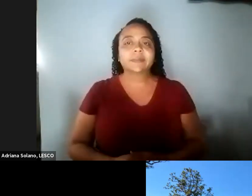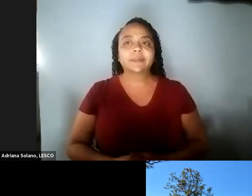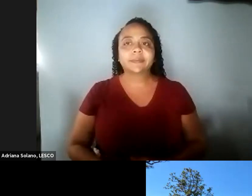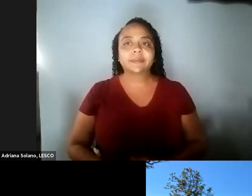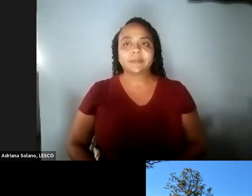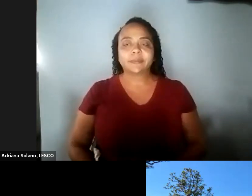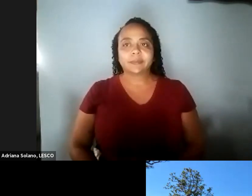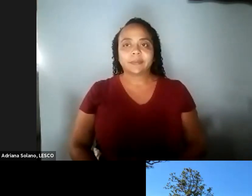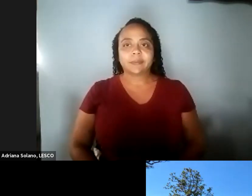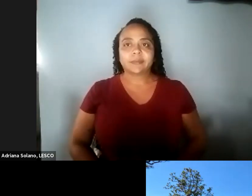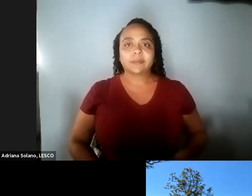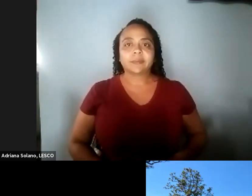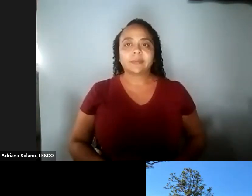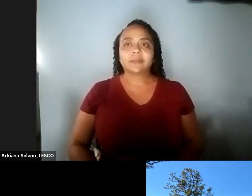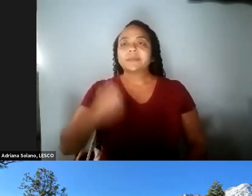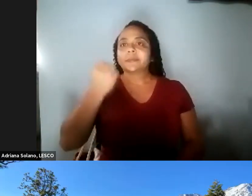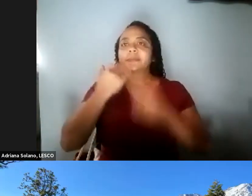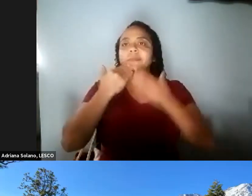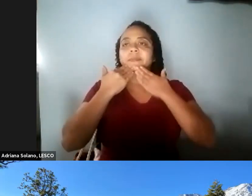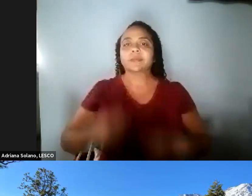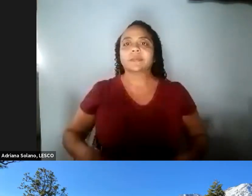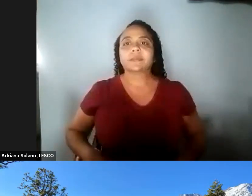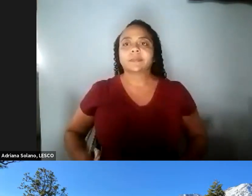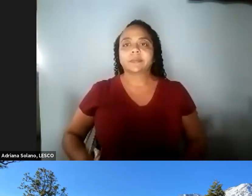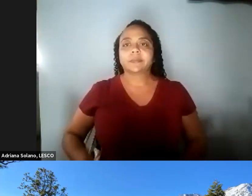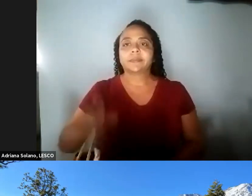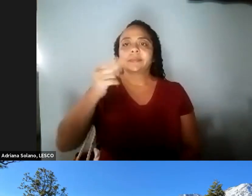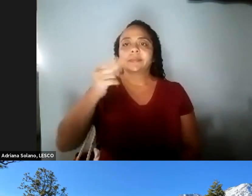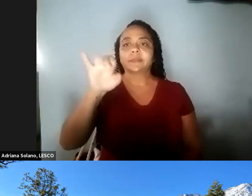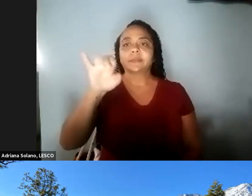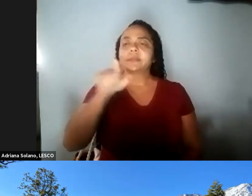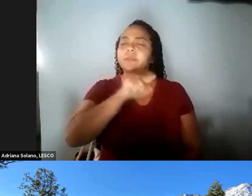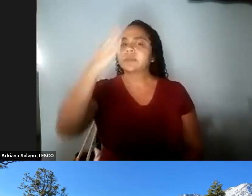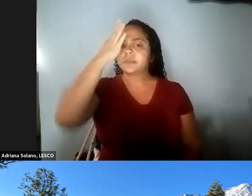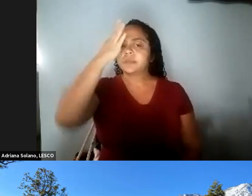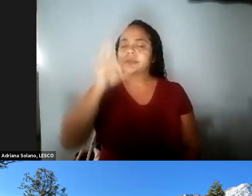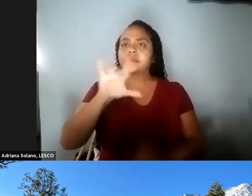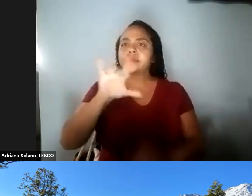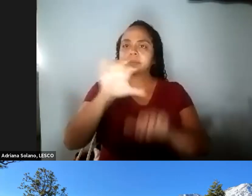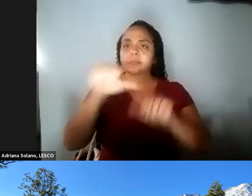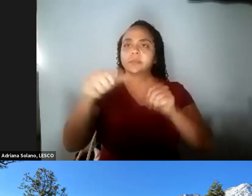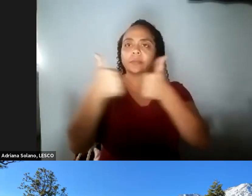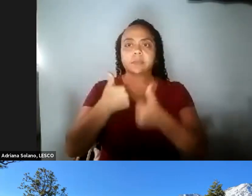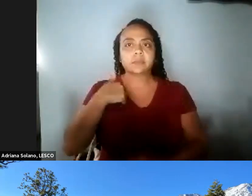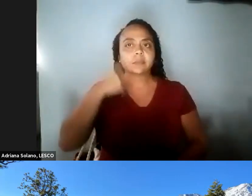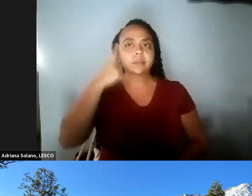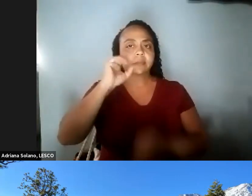muchas gracias nahuel cuáles crees tú que son estos retos que tenemos para construir sociedades resilientes